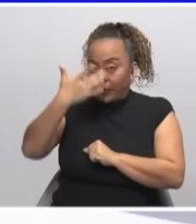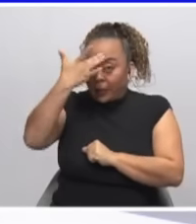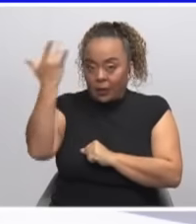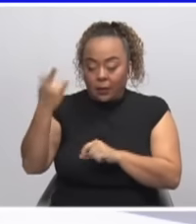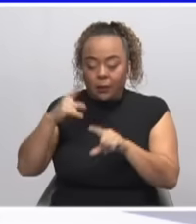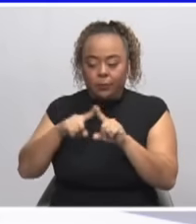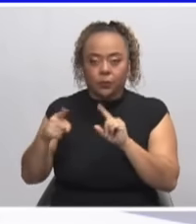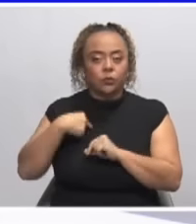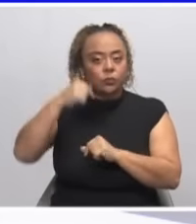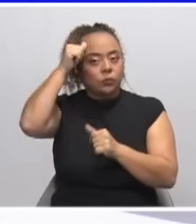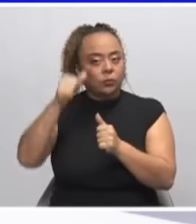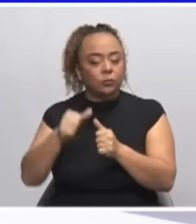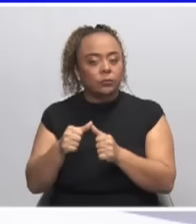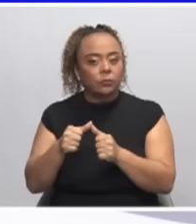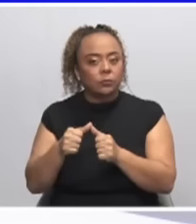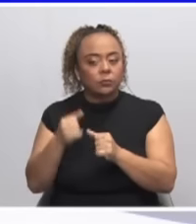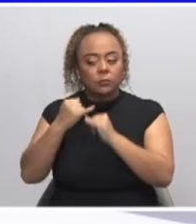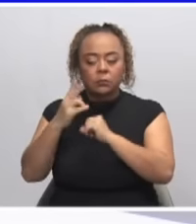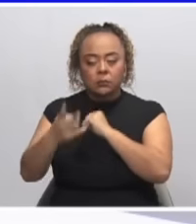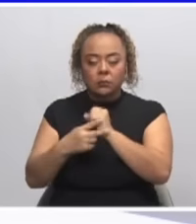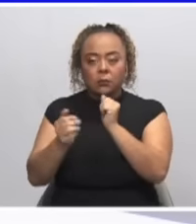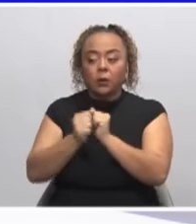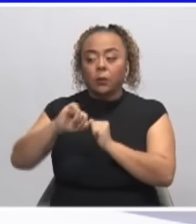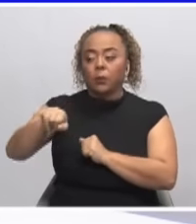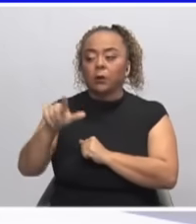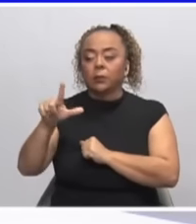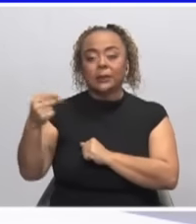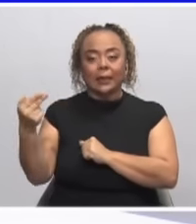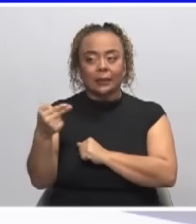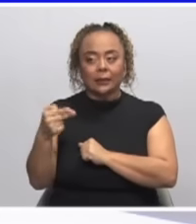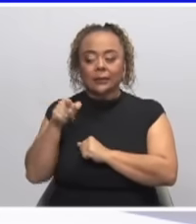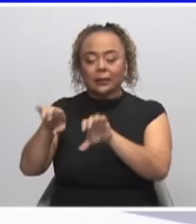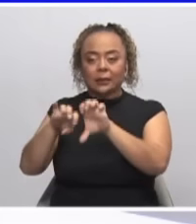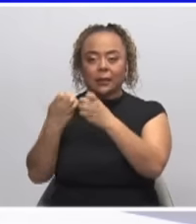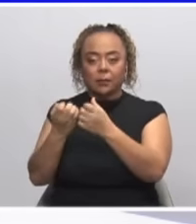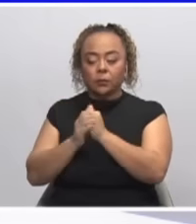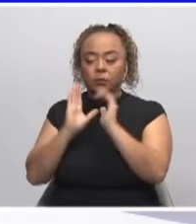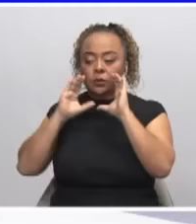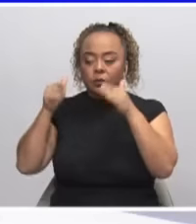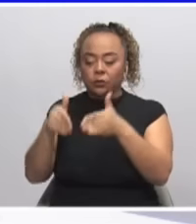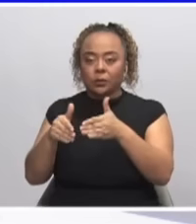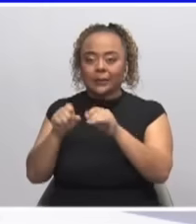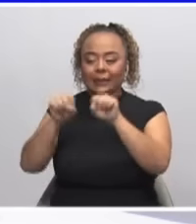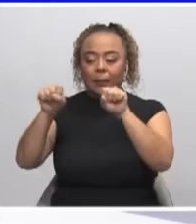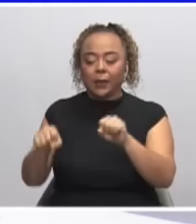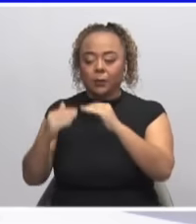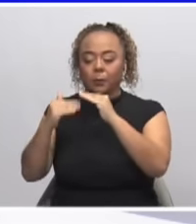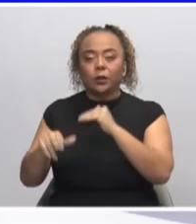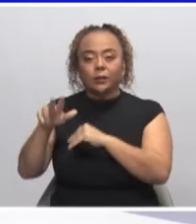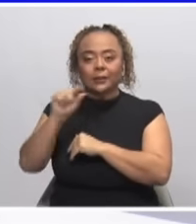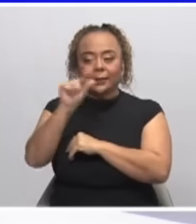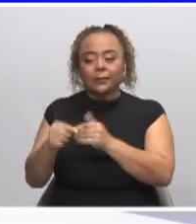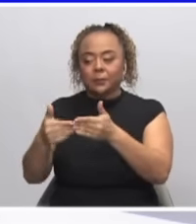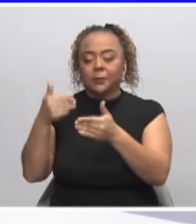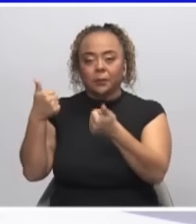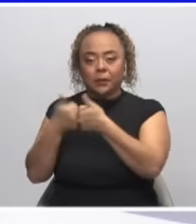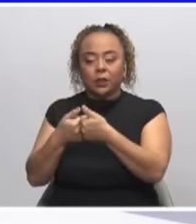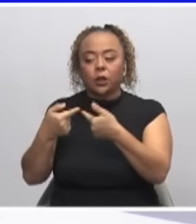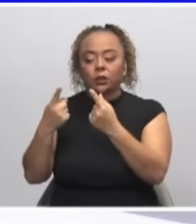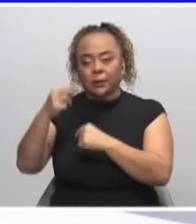yendo Pero lo que yo recuerdo es con Juan Luis Hernández Cuando ese equipo se concentró en el seminario menor de Tres Ríos previo al partido con